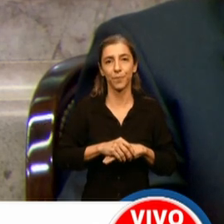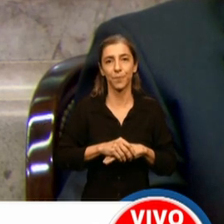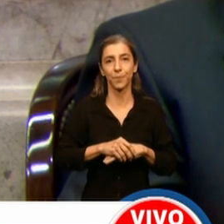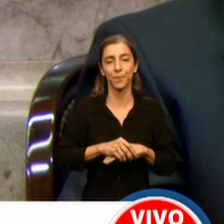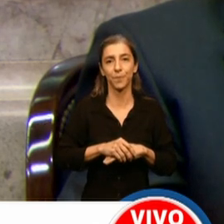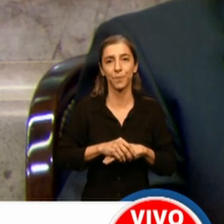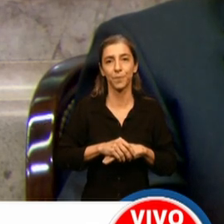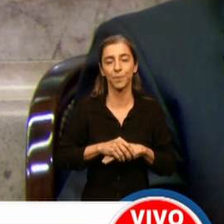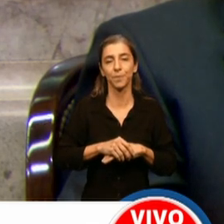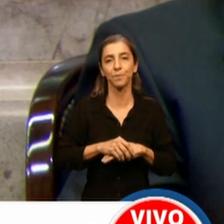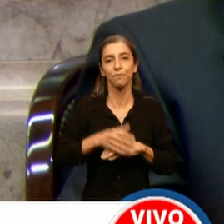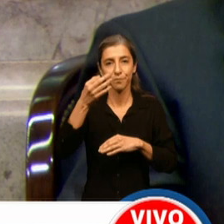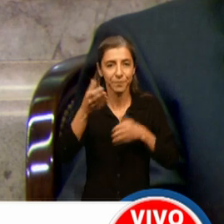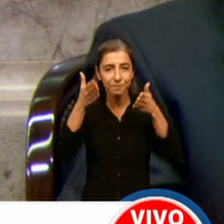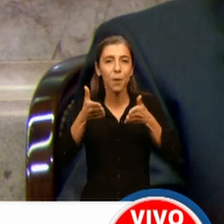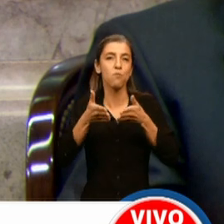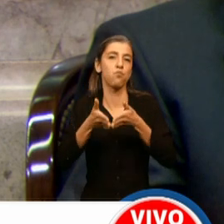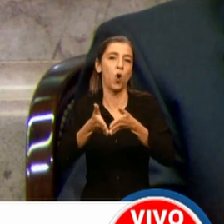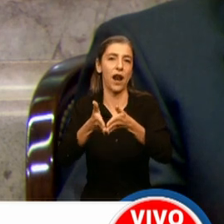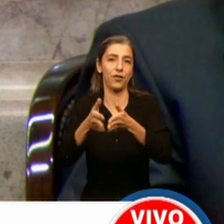el puerto de buenos aires